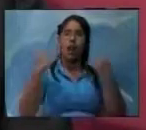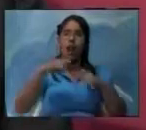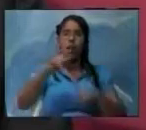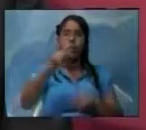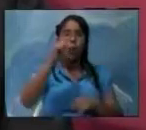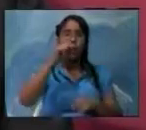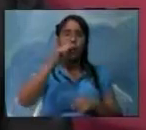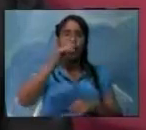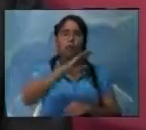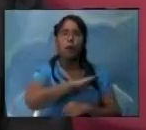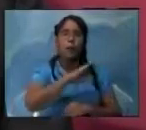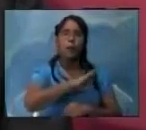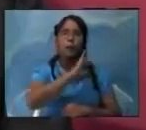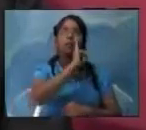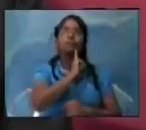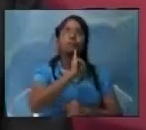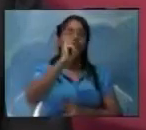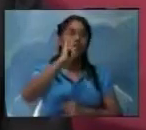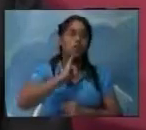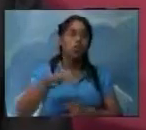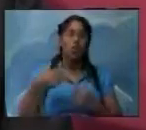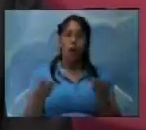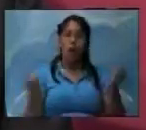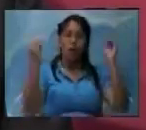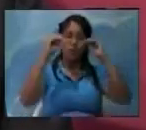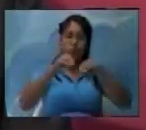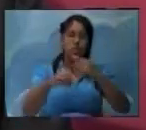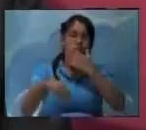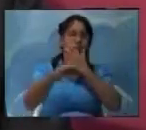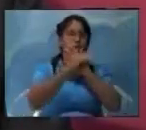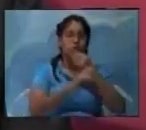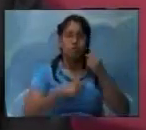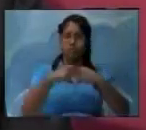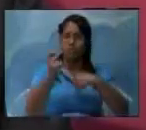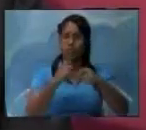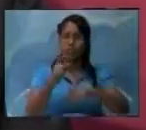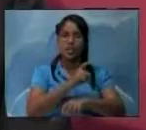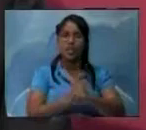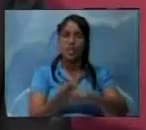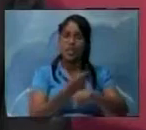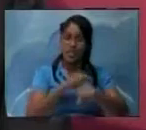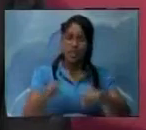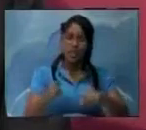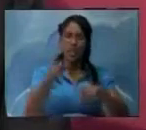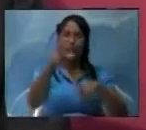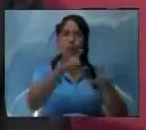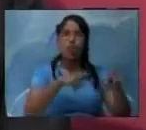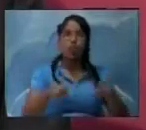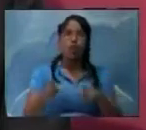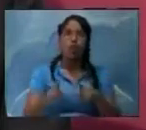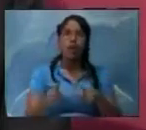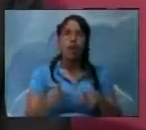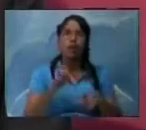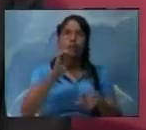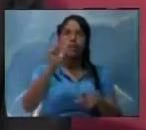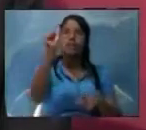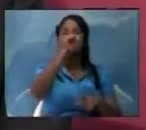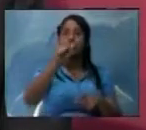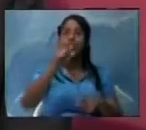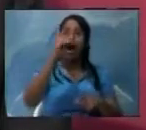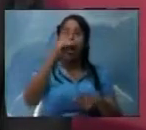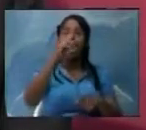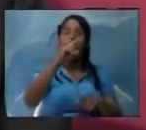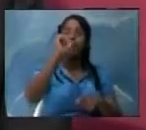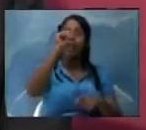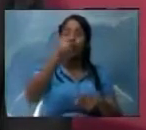varones judíos, los cuales pusiste sobre los negocios de la provincia de Babilonia, Sadrach, Mesach